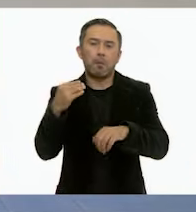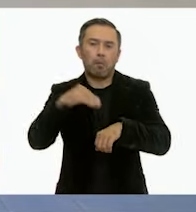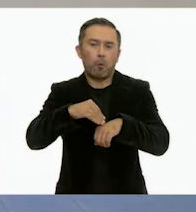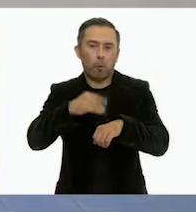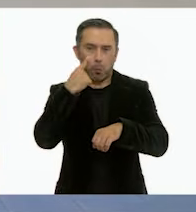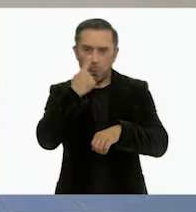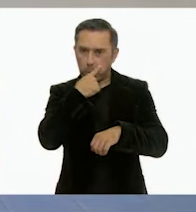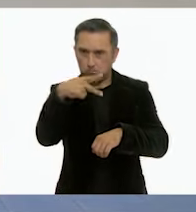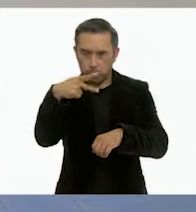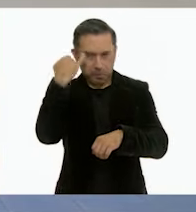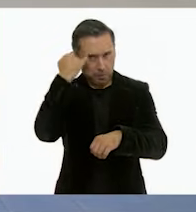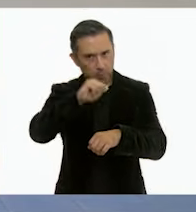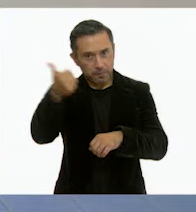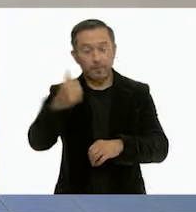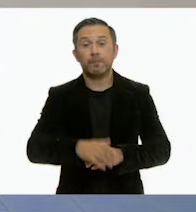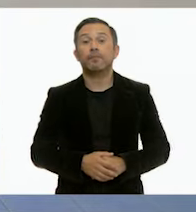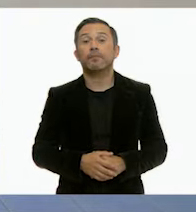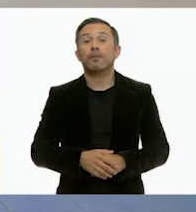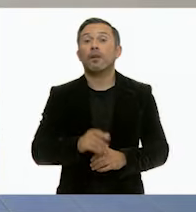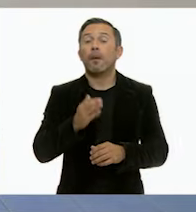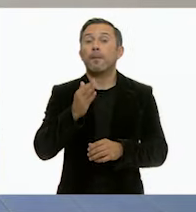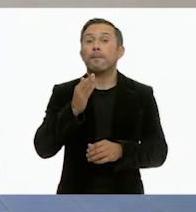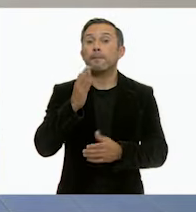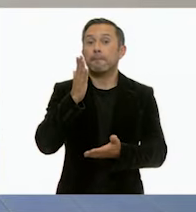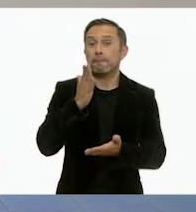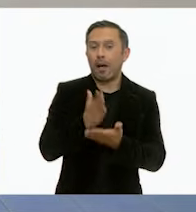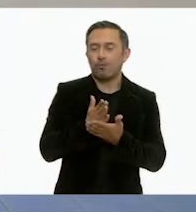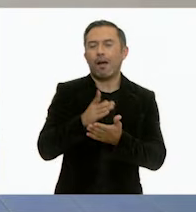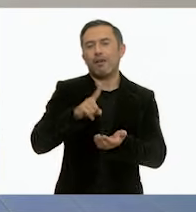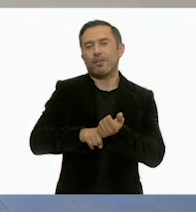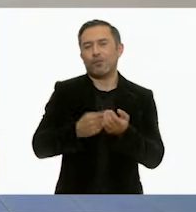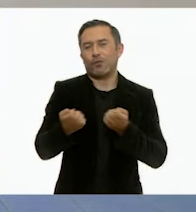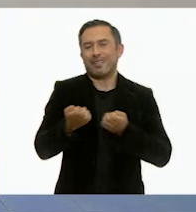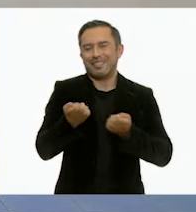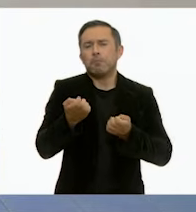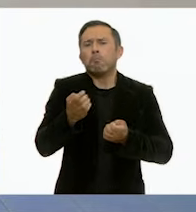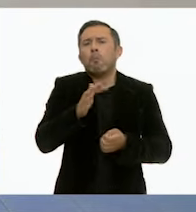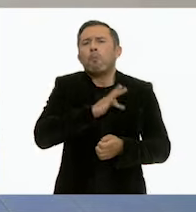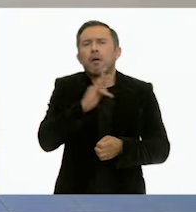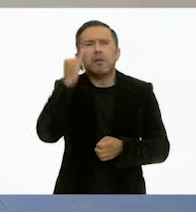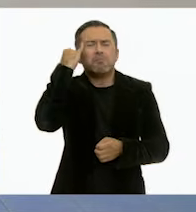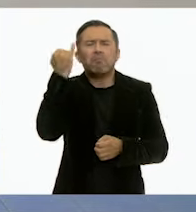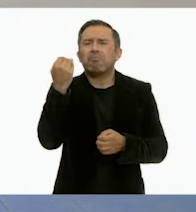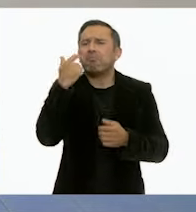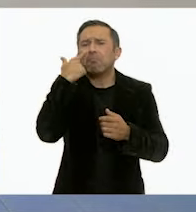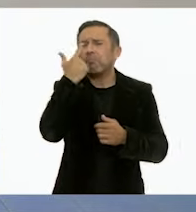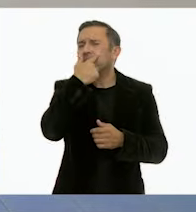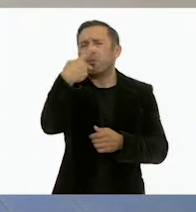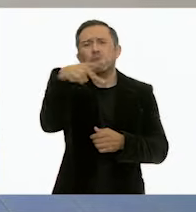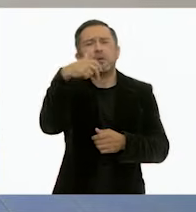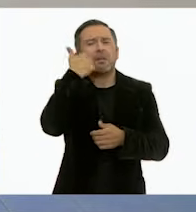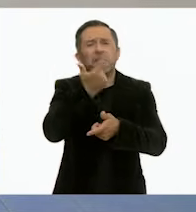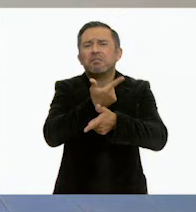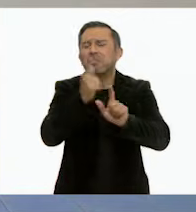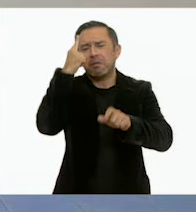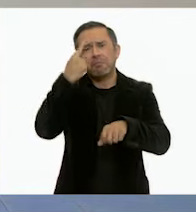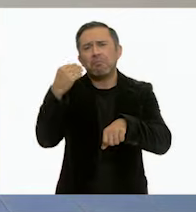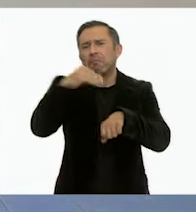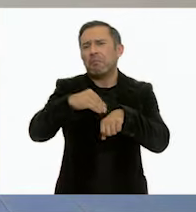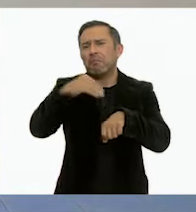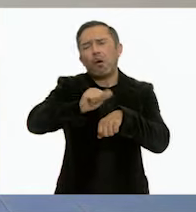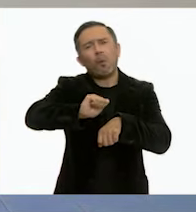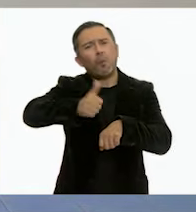pausa activa puede tener diferentes variantes, tantas como se te ocurra, compañero docente. Podemos